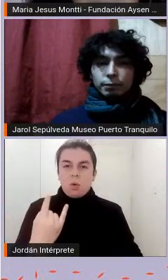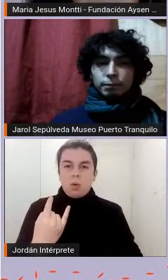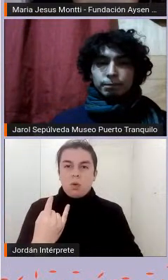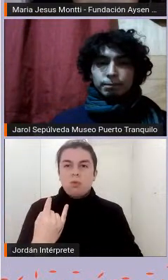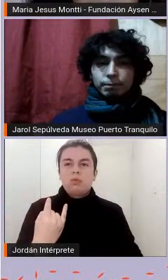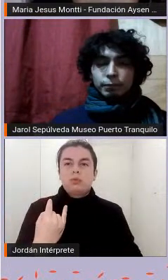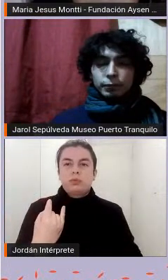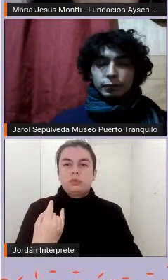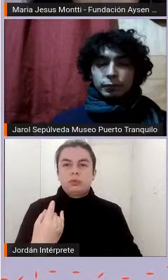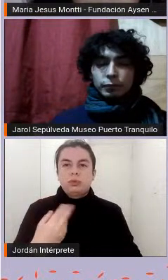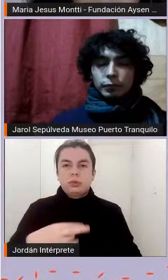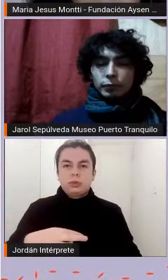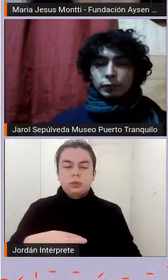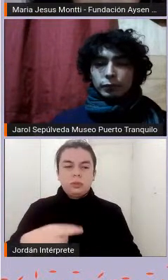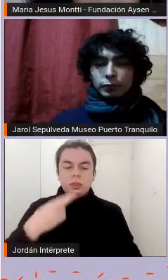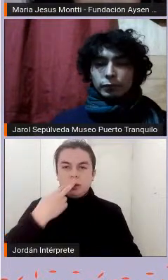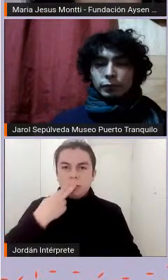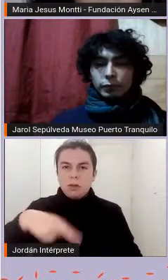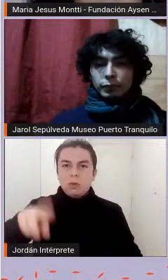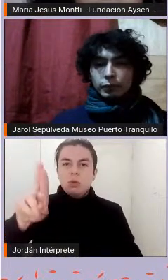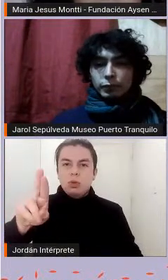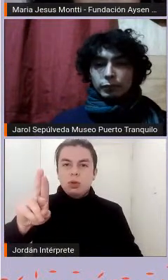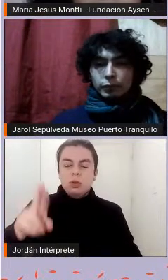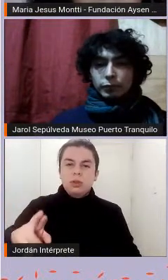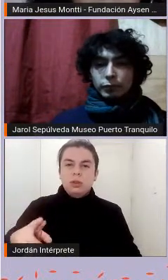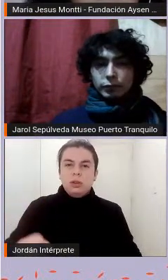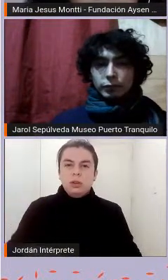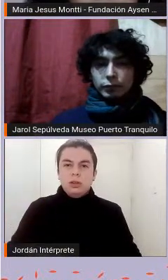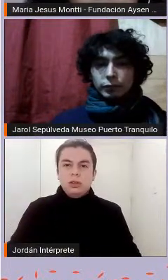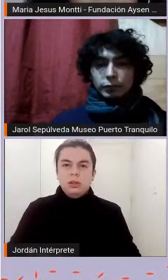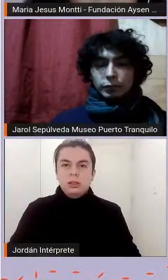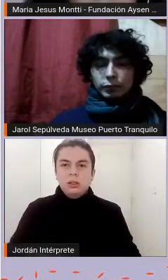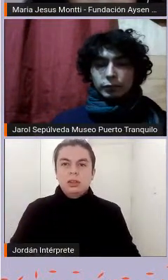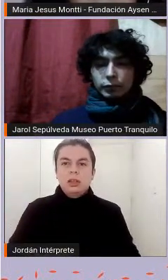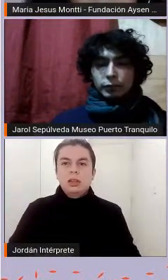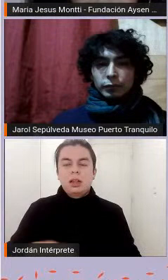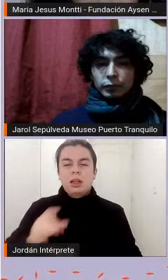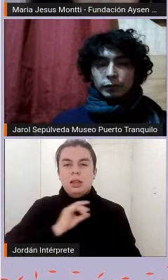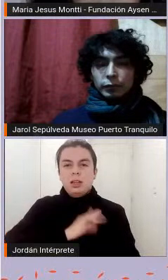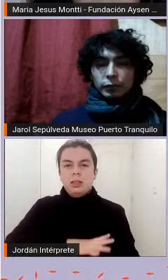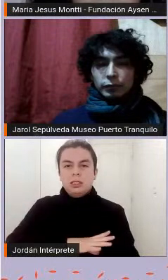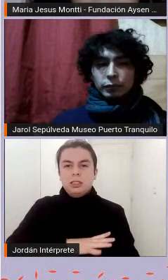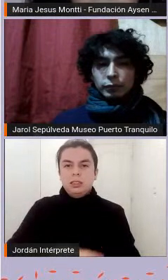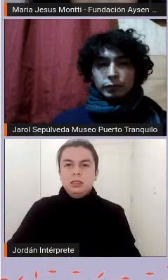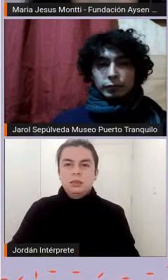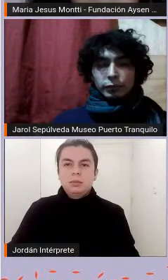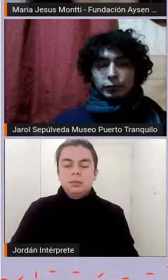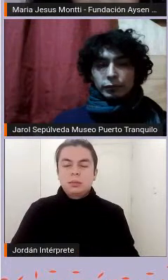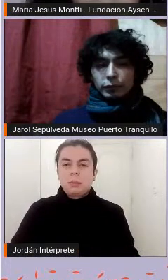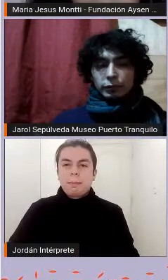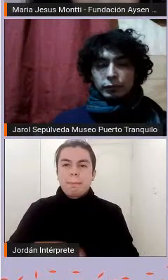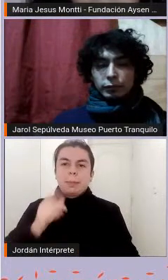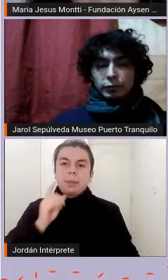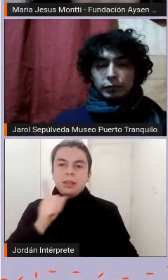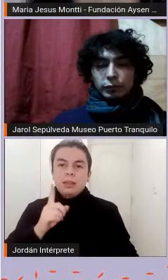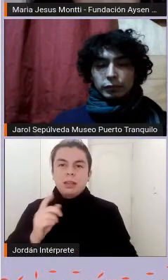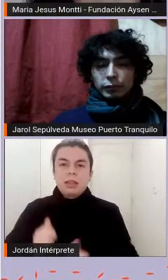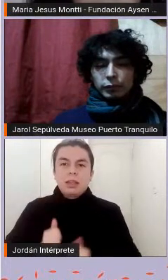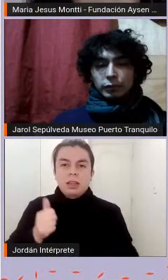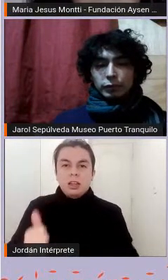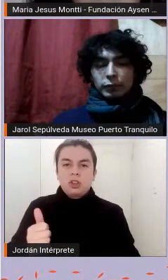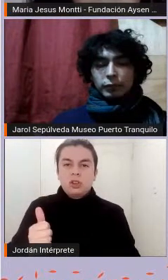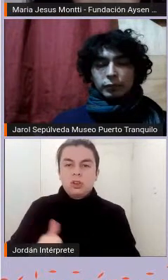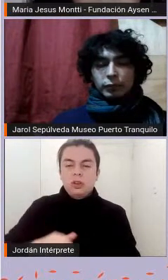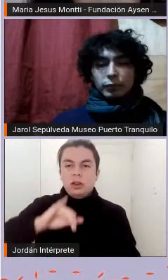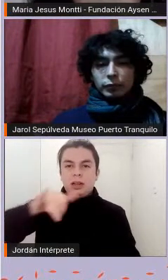Y la directora de la fundación es Jacqueline Bolt. Ella es geógrafa y magíster en ecología. Y ambas